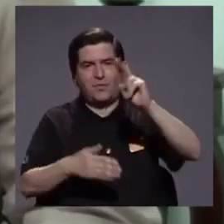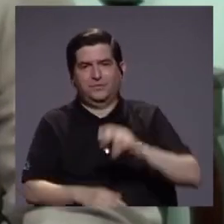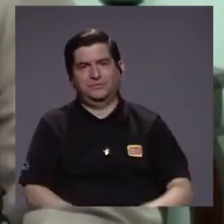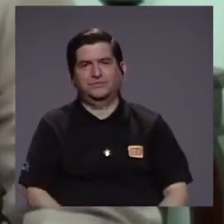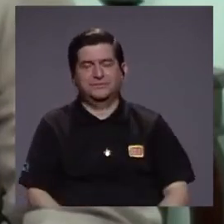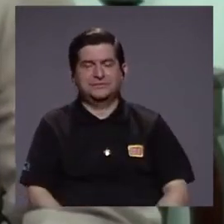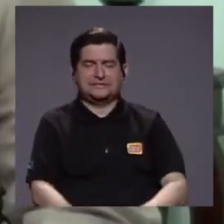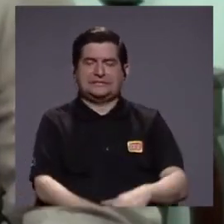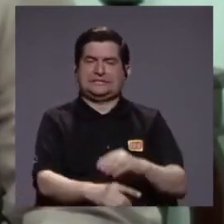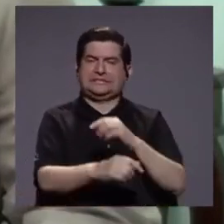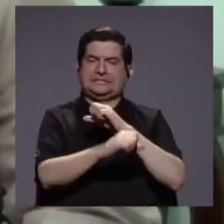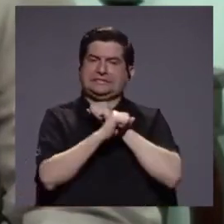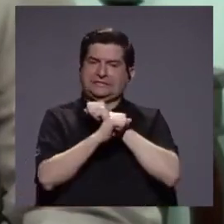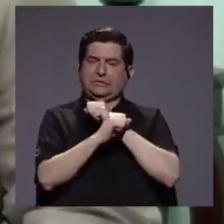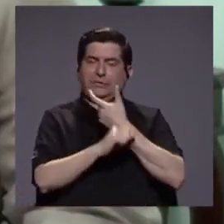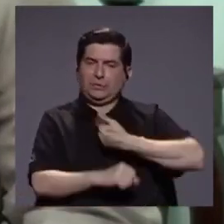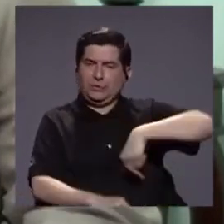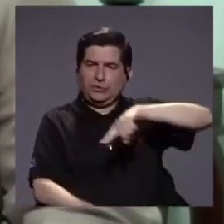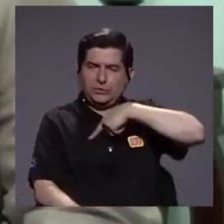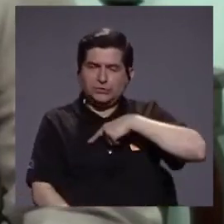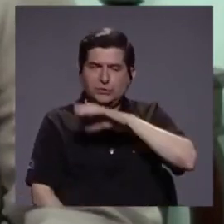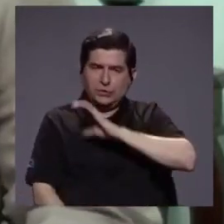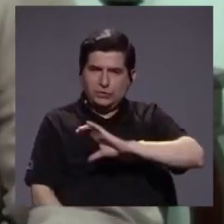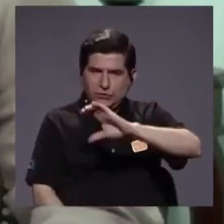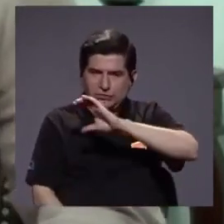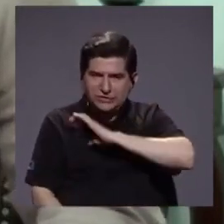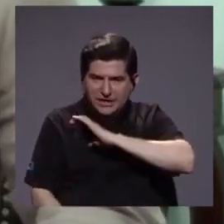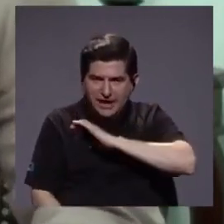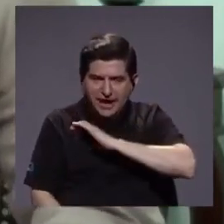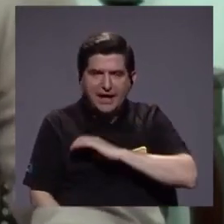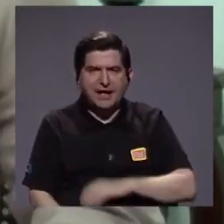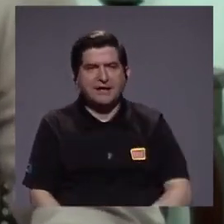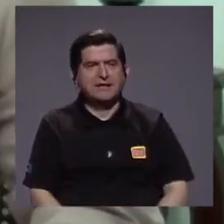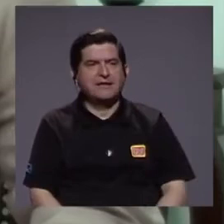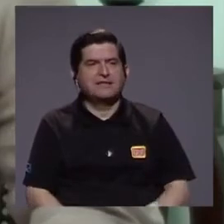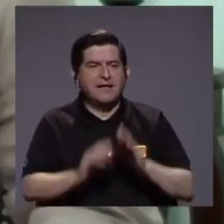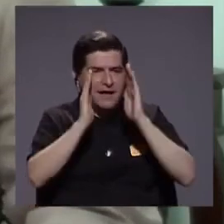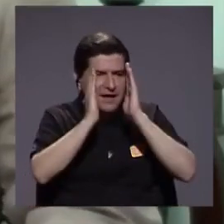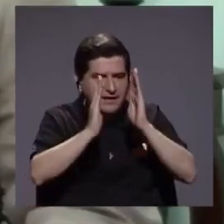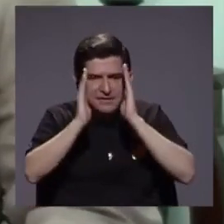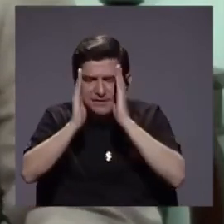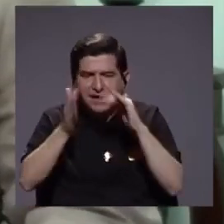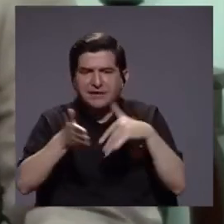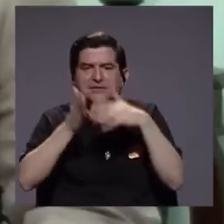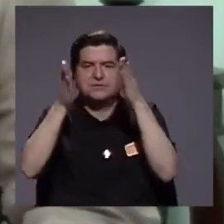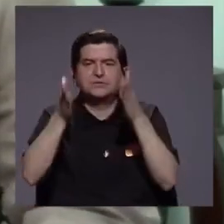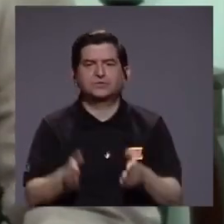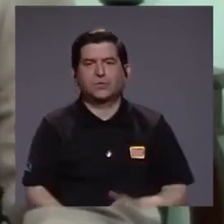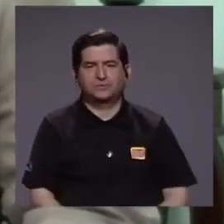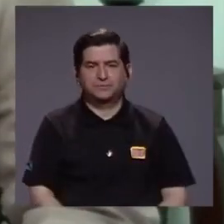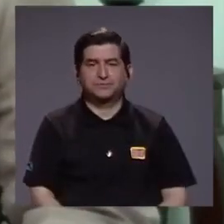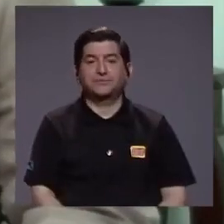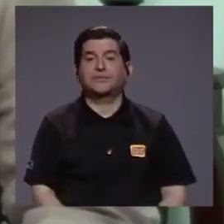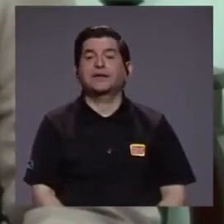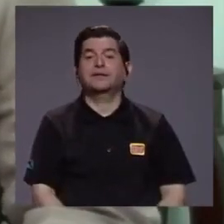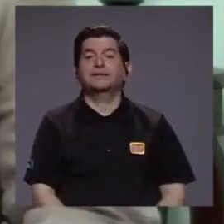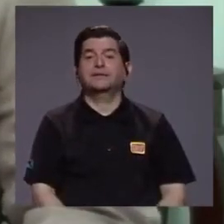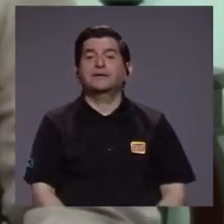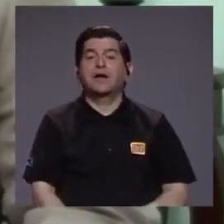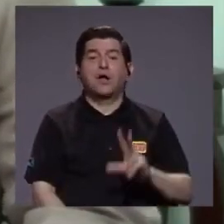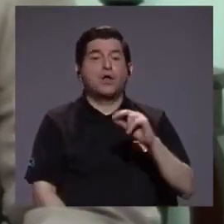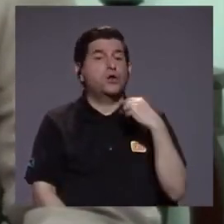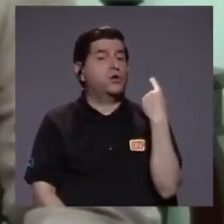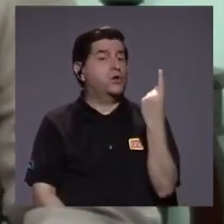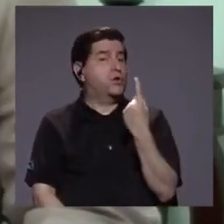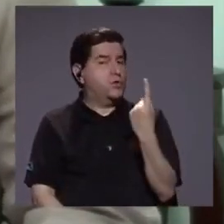para garantizar una calidad de atención a los estudiantes. Ahora, no solo